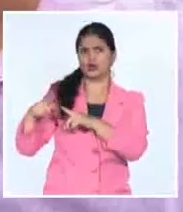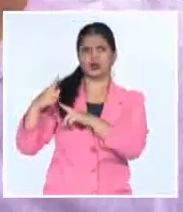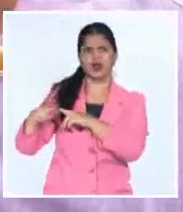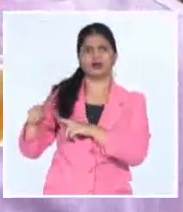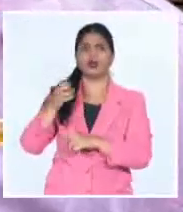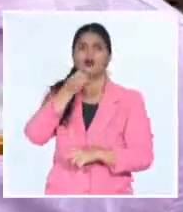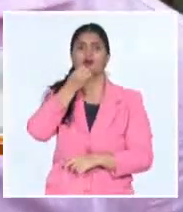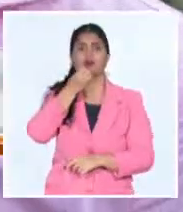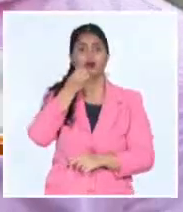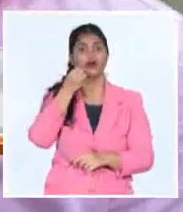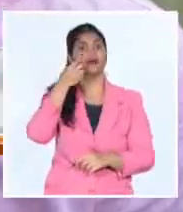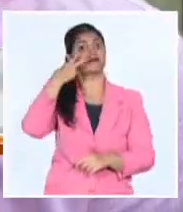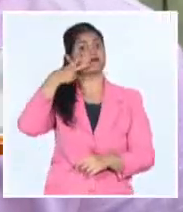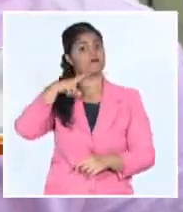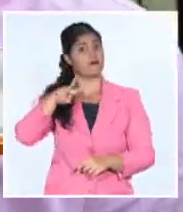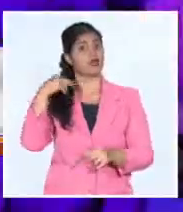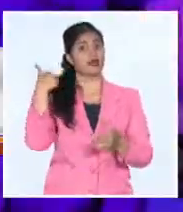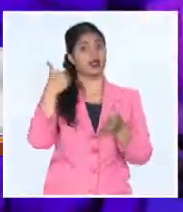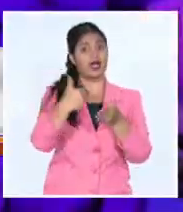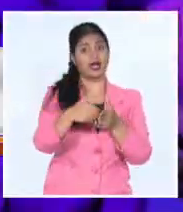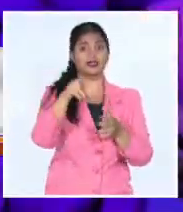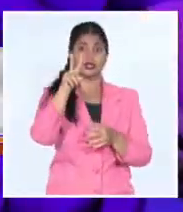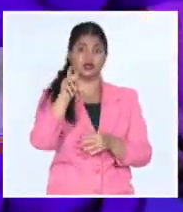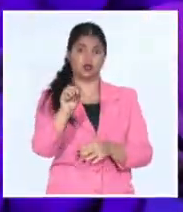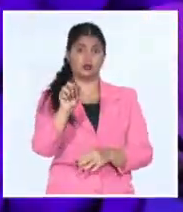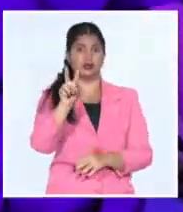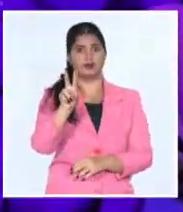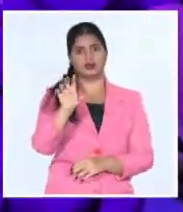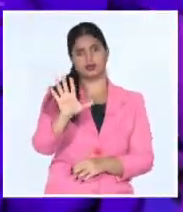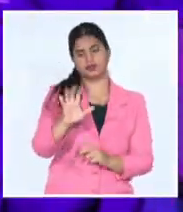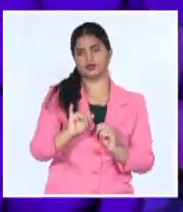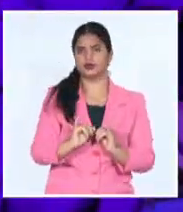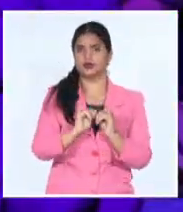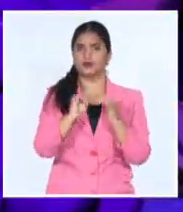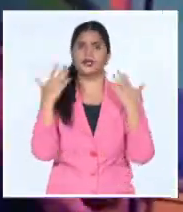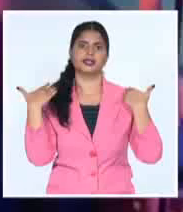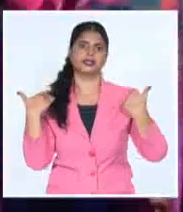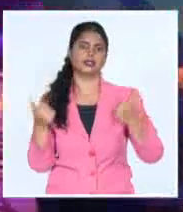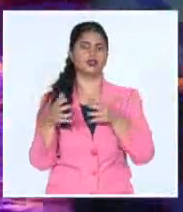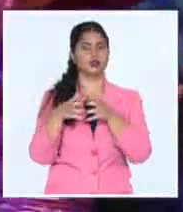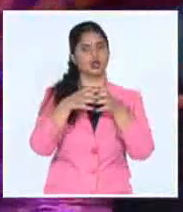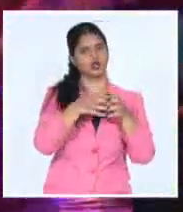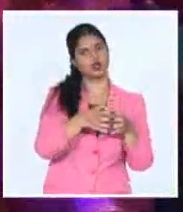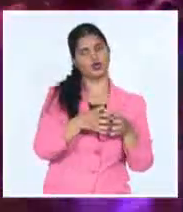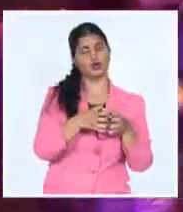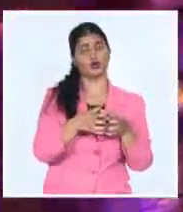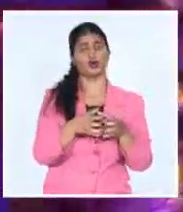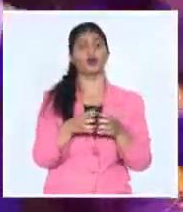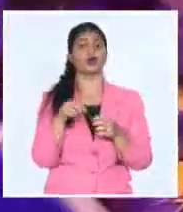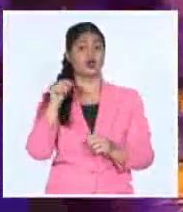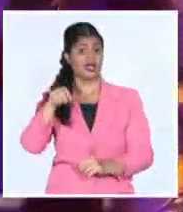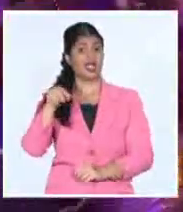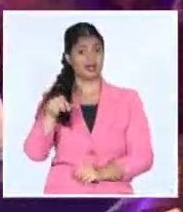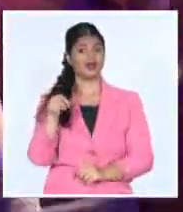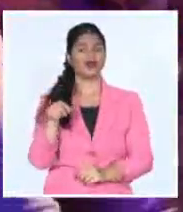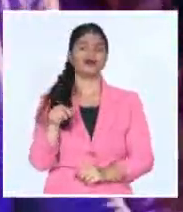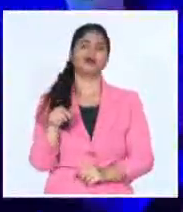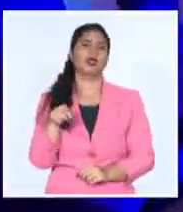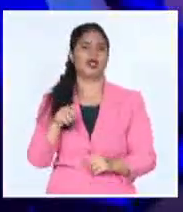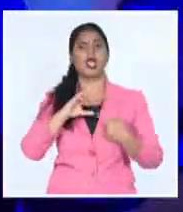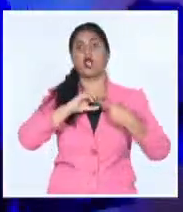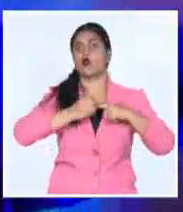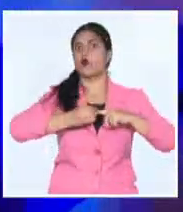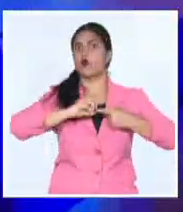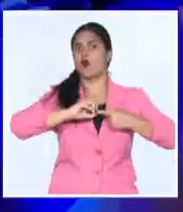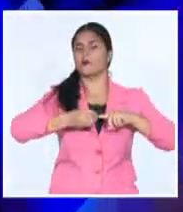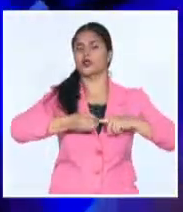hasta el 2025 estaremos trabajando en ello. Declaró el director de este grupo de experimentación que la obra es una tragicomedia que se apega